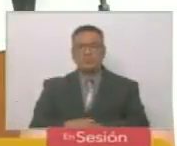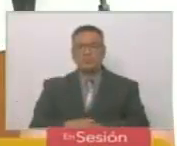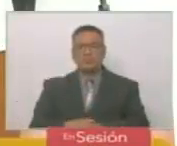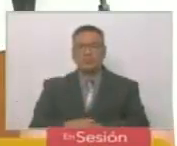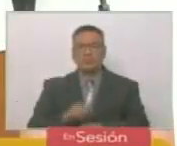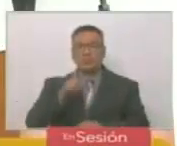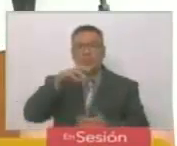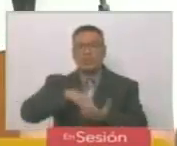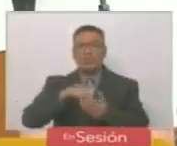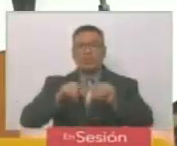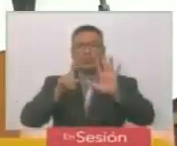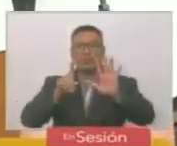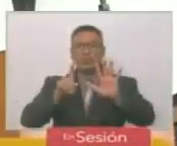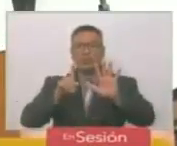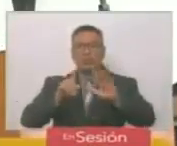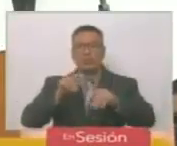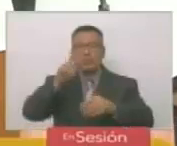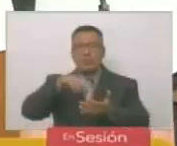año 2016,